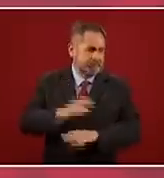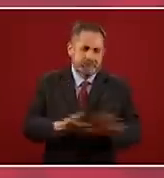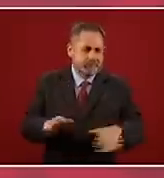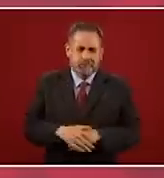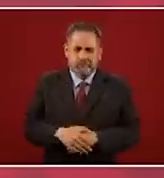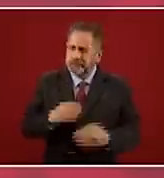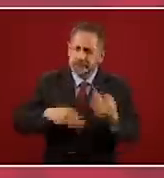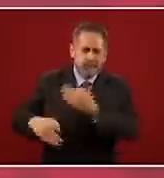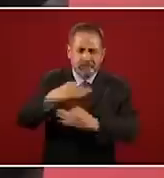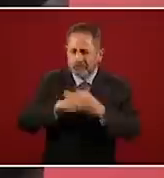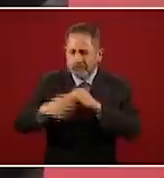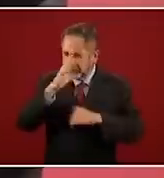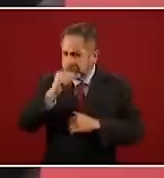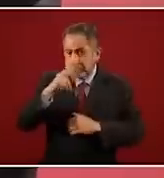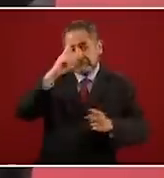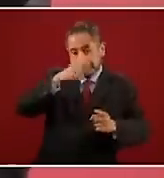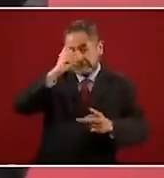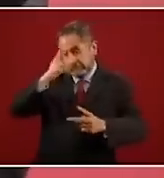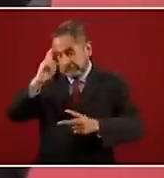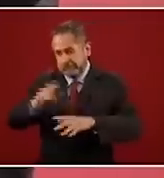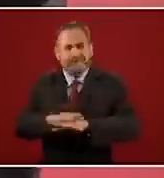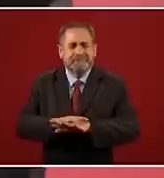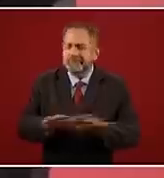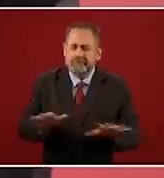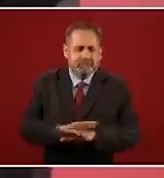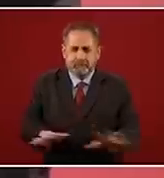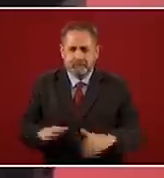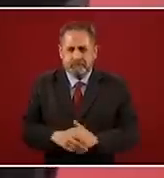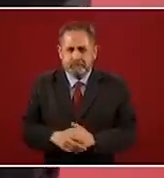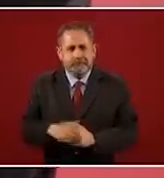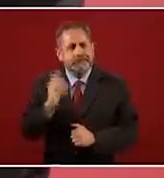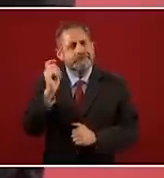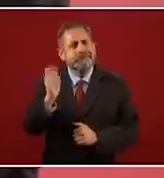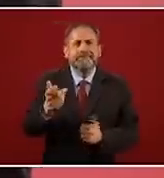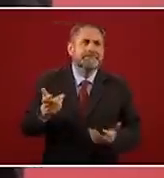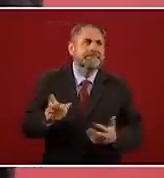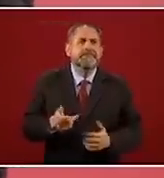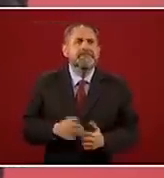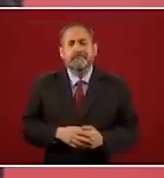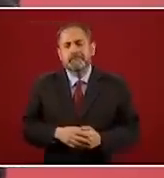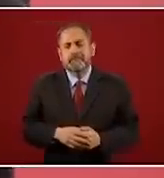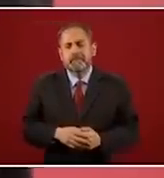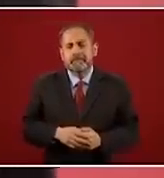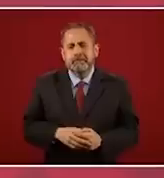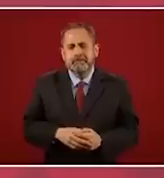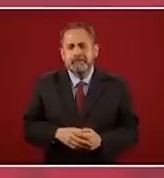en todo, casi en todo. O sea, es